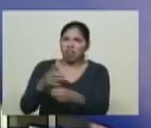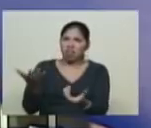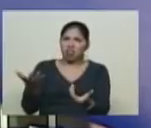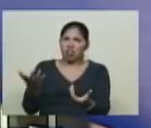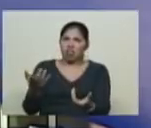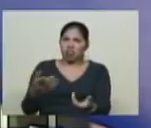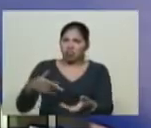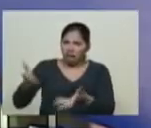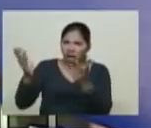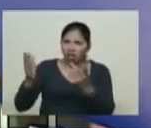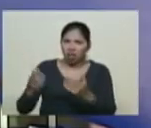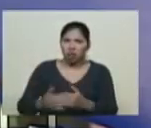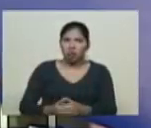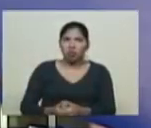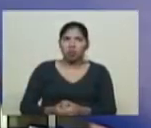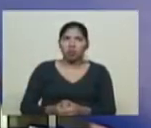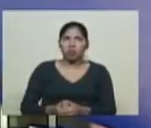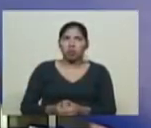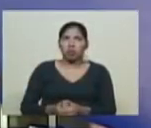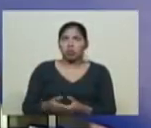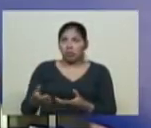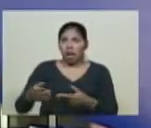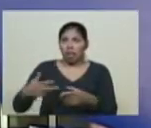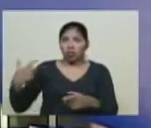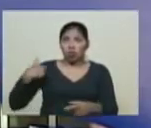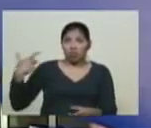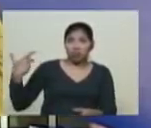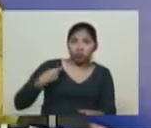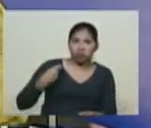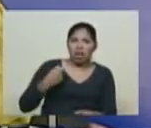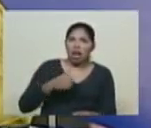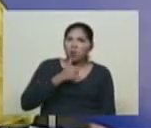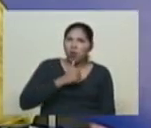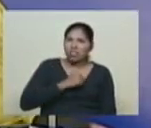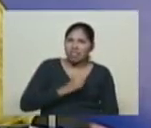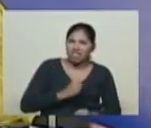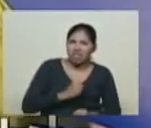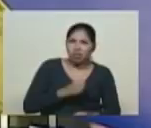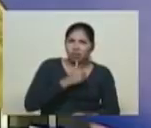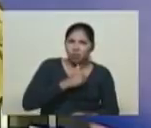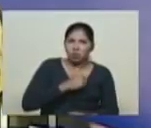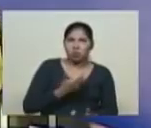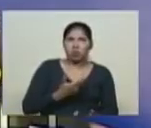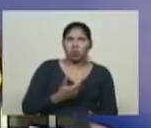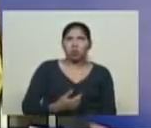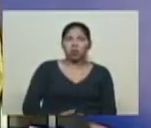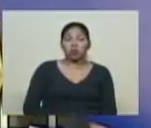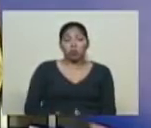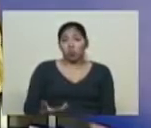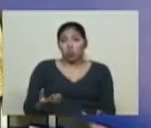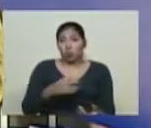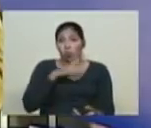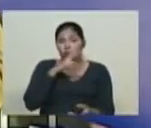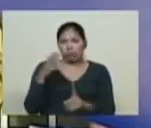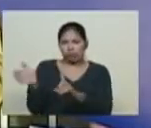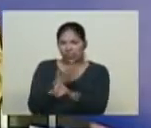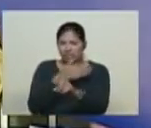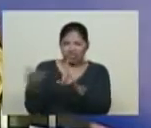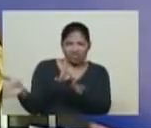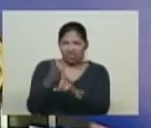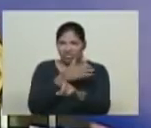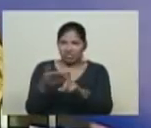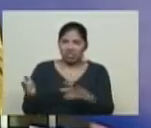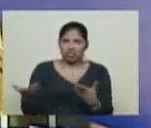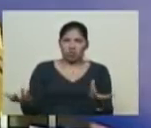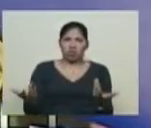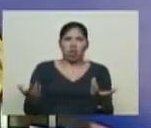dale. Ponte ahí, te voy a poner la peridural, dale, aguanta. ¡Oh! El maltrato en el momento del parto